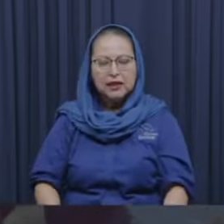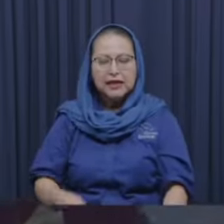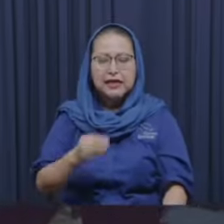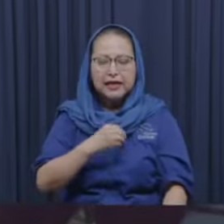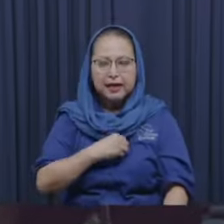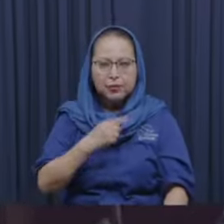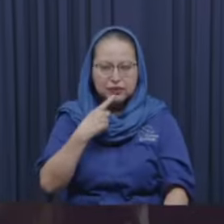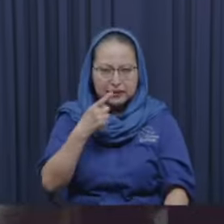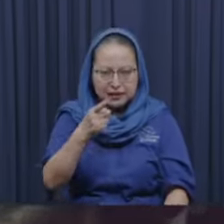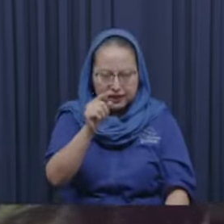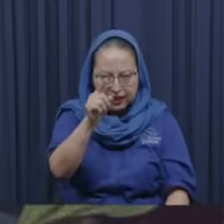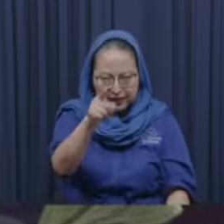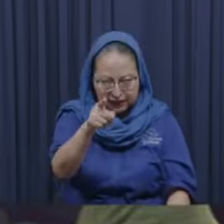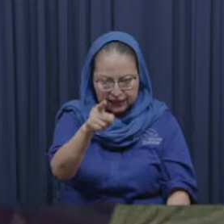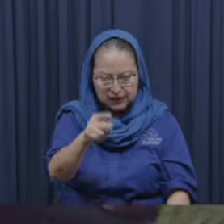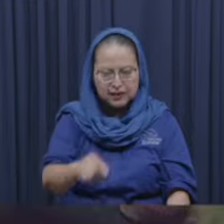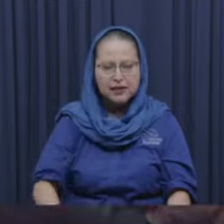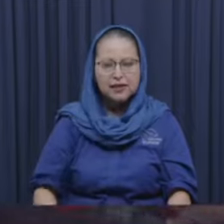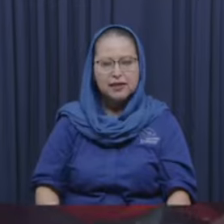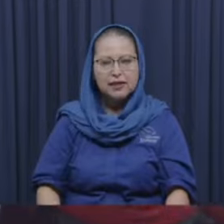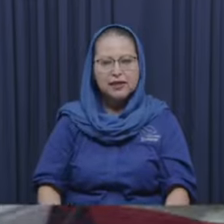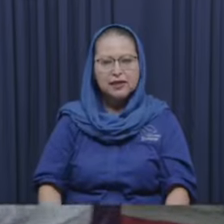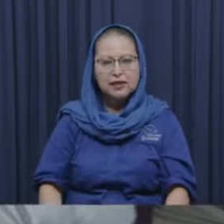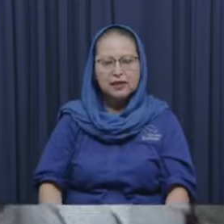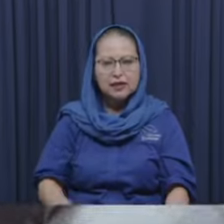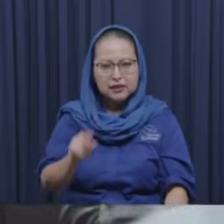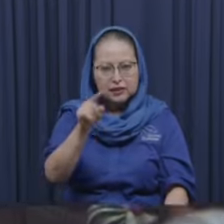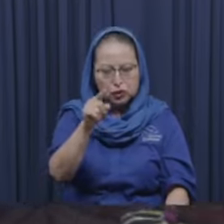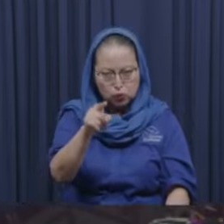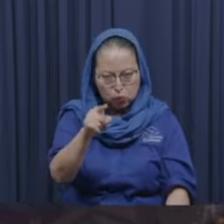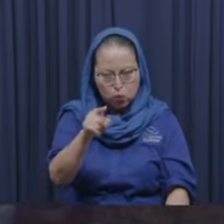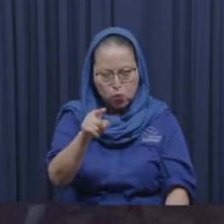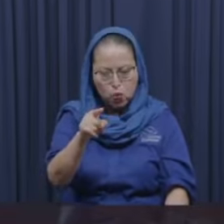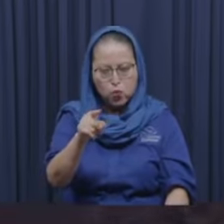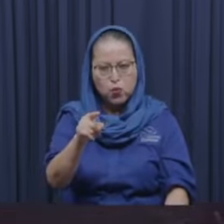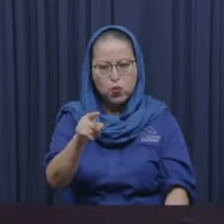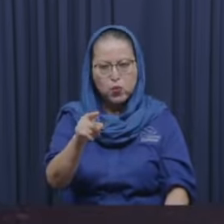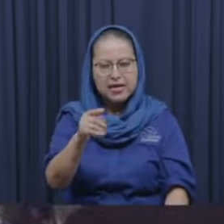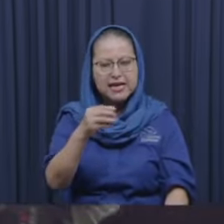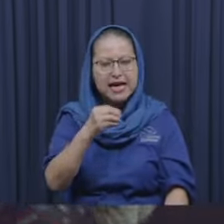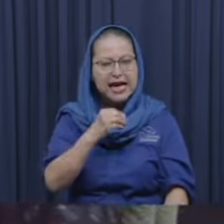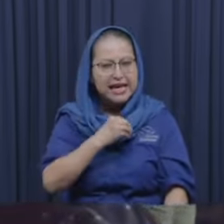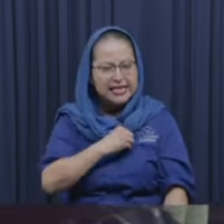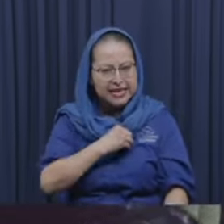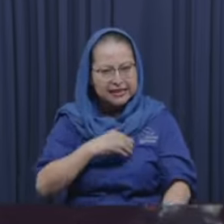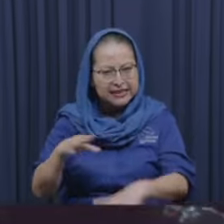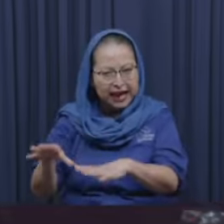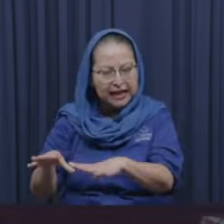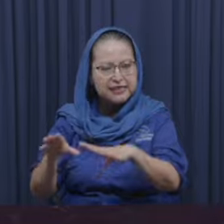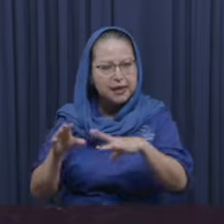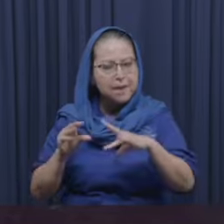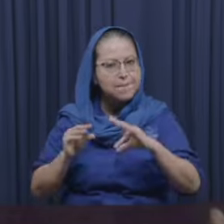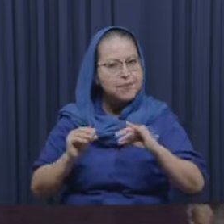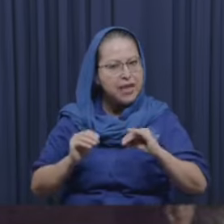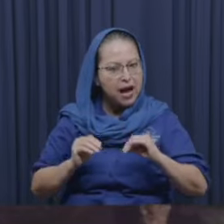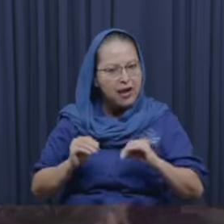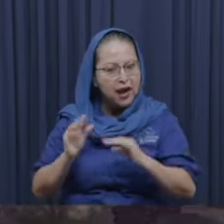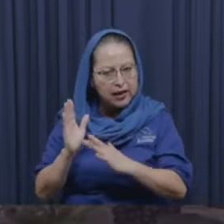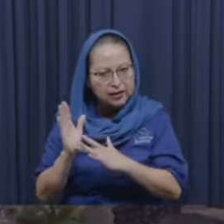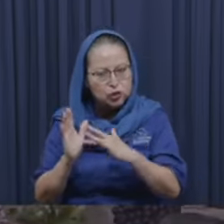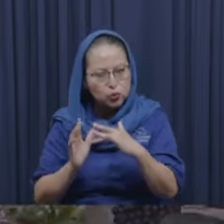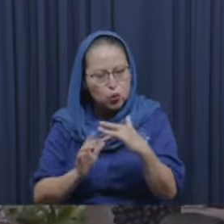lleno de misericordia cierto para reflexionar no quisiera que se vaya y sobre todo aquella